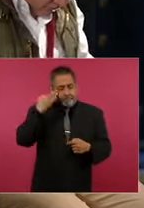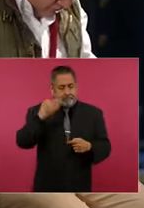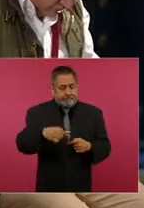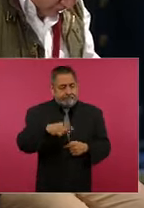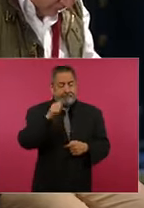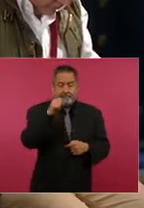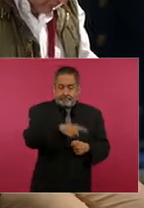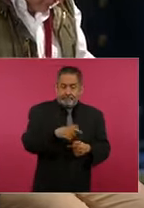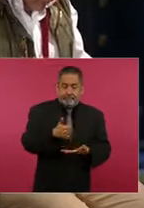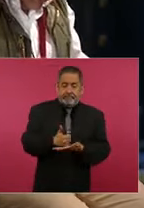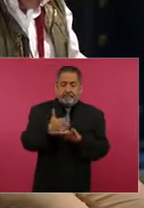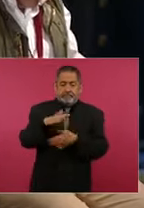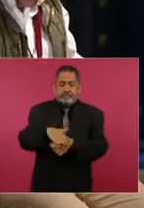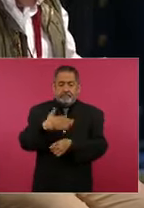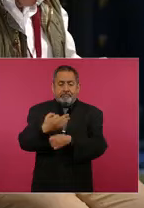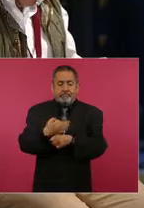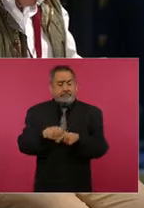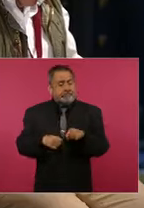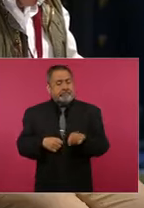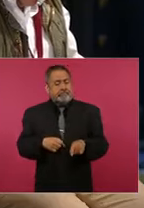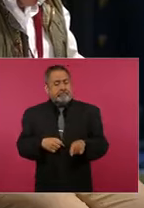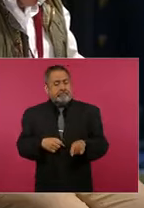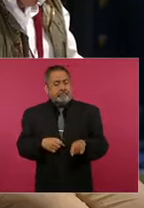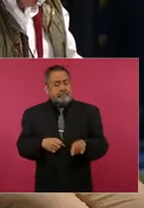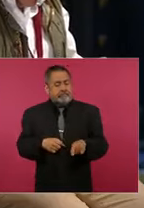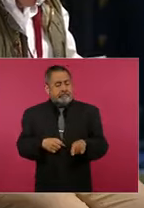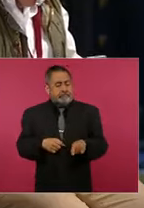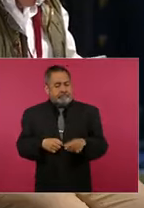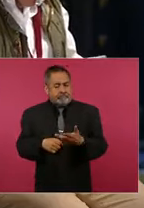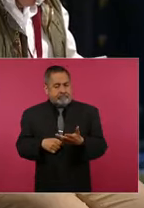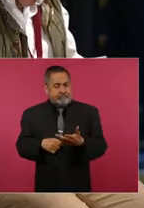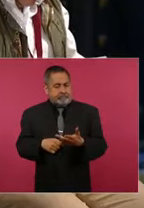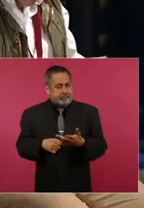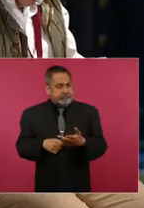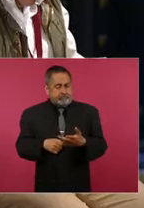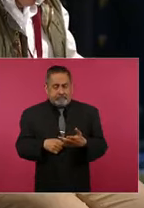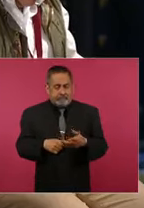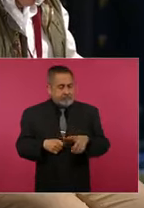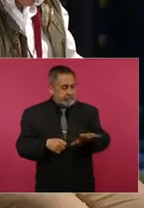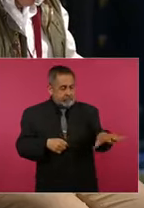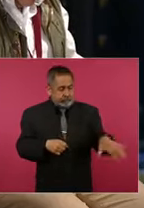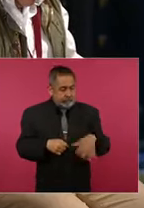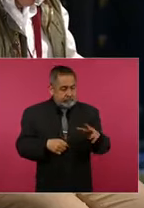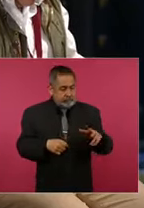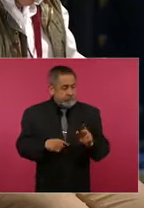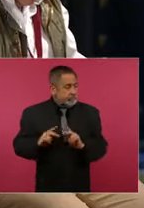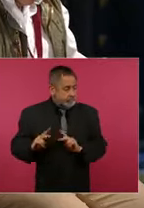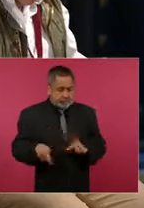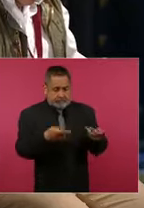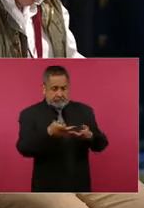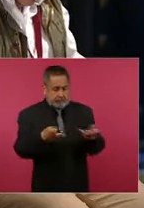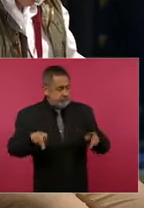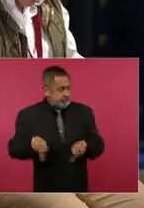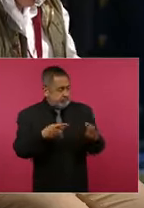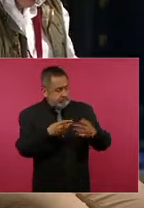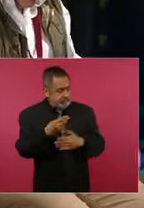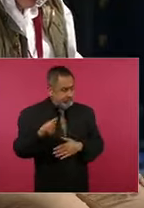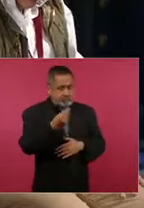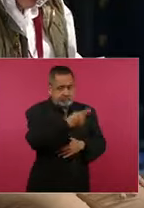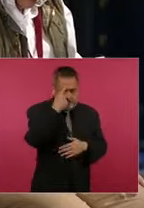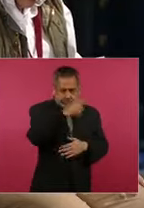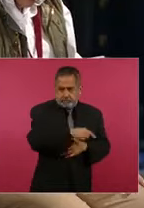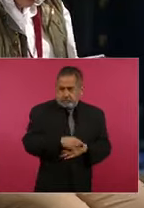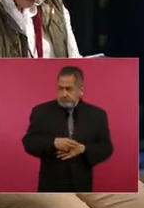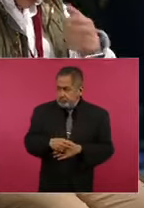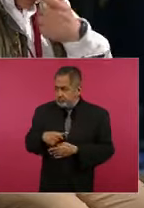propio ayuntamiento le vende la área de donación a la propia empresa constructora, en